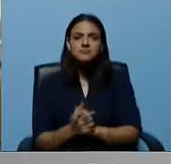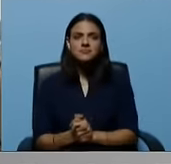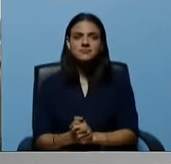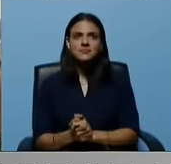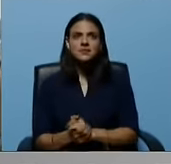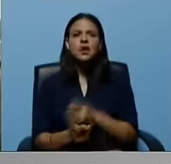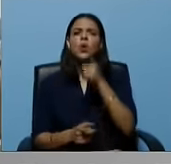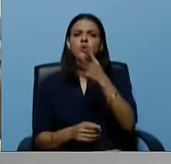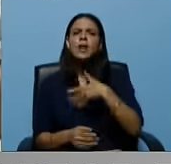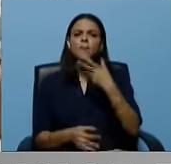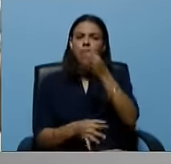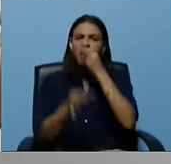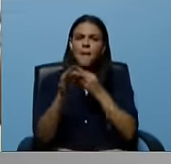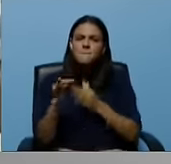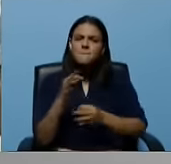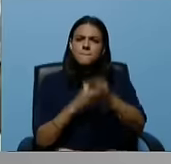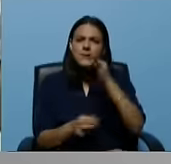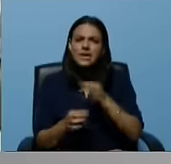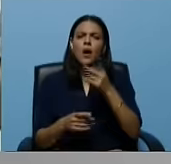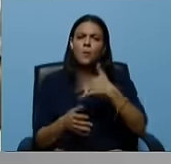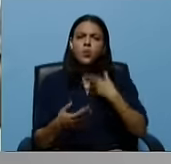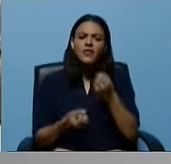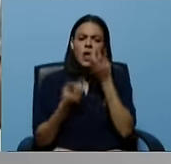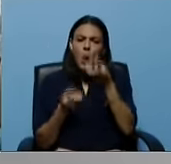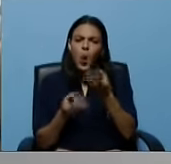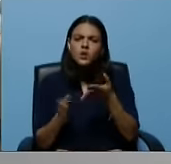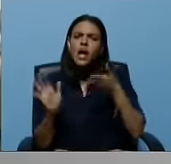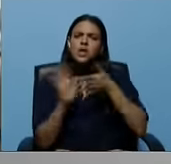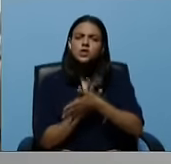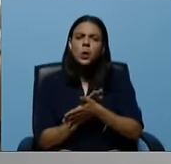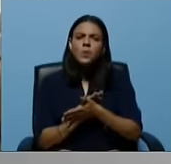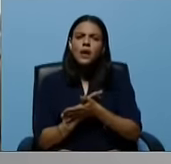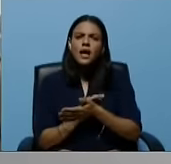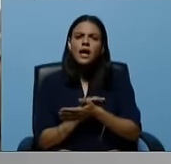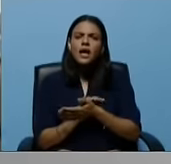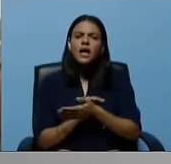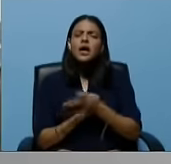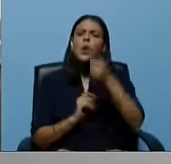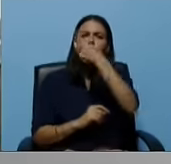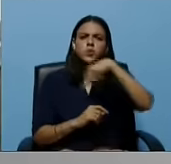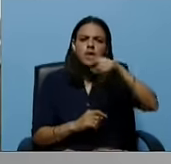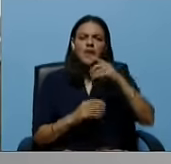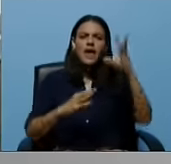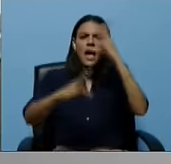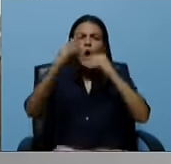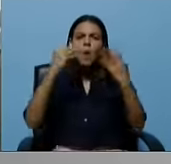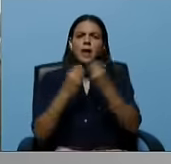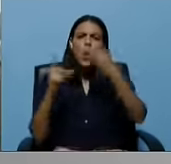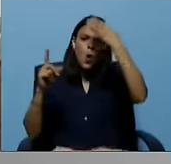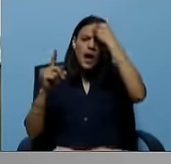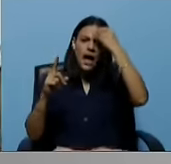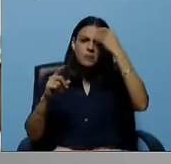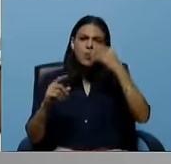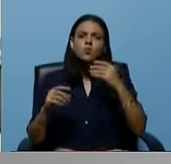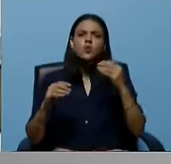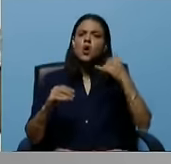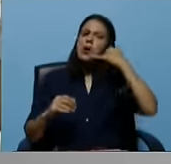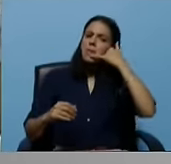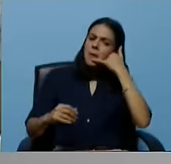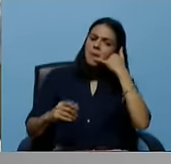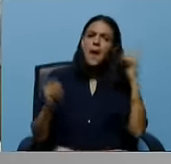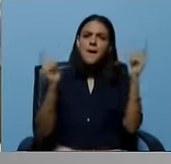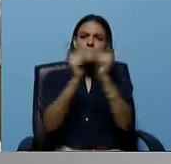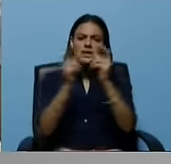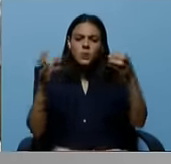¿Qué nos puede adelantar o qué nos puede contar sobre cuál fue el tono de las conversaciones telefónicas y